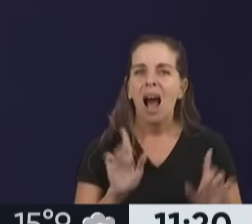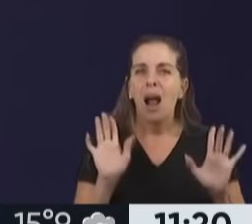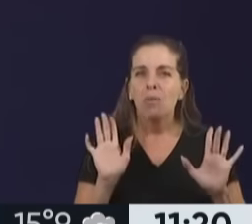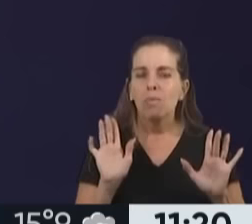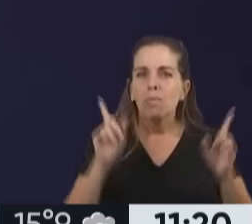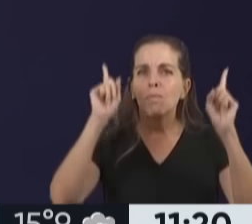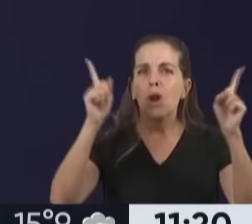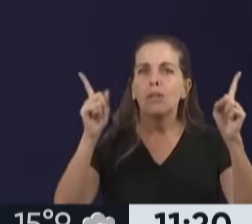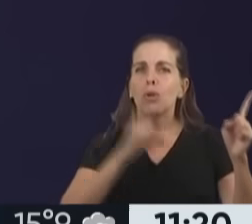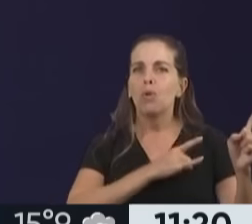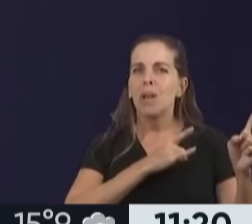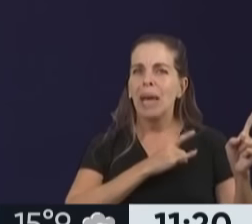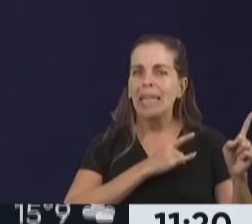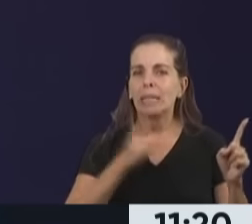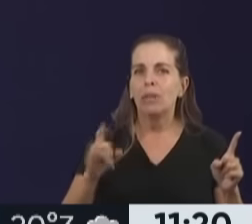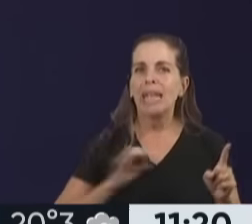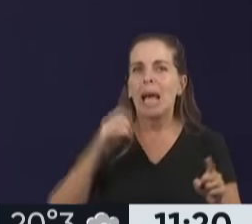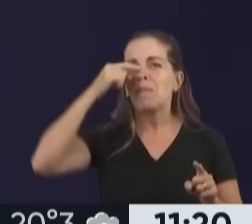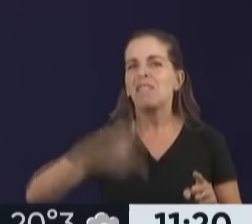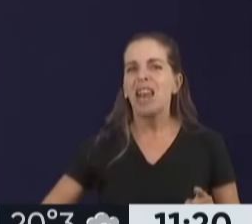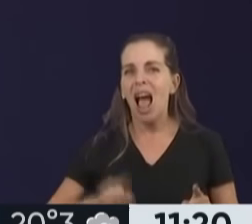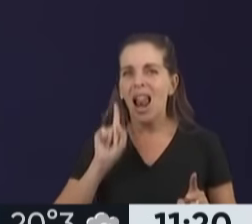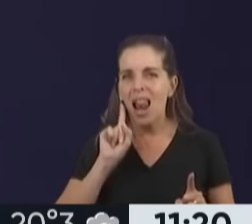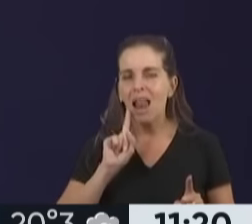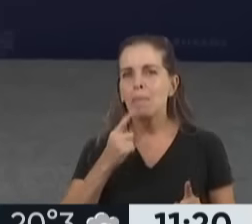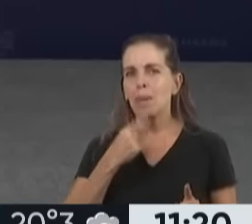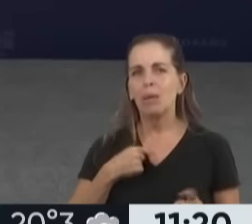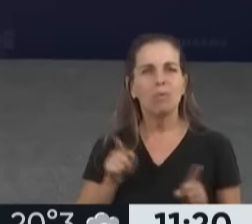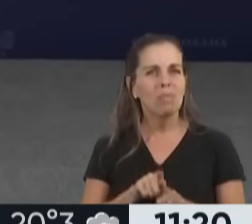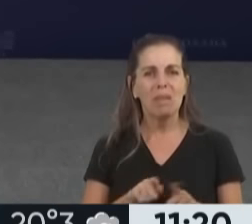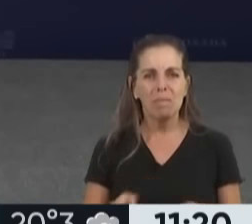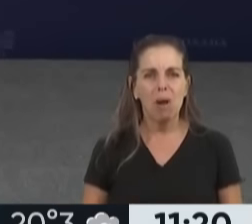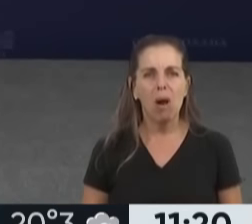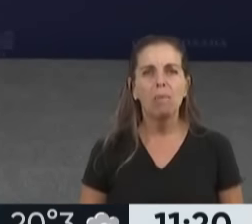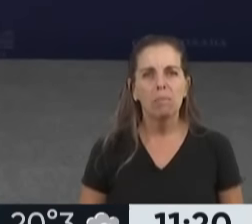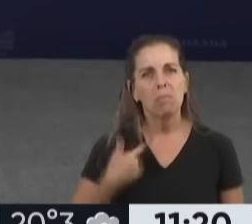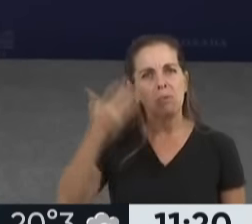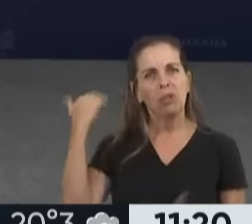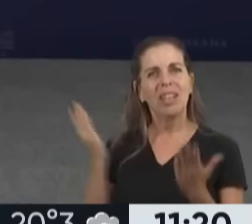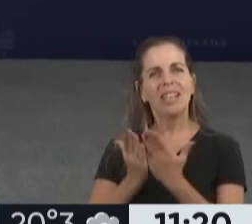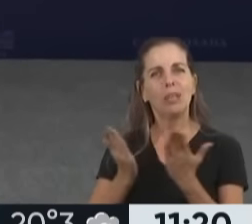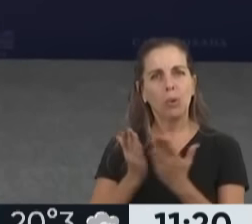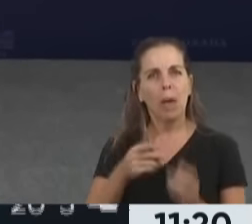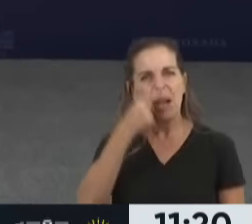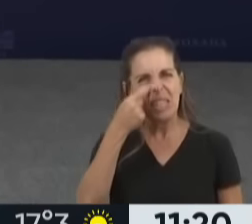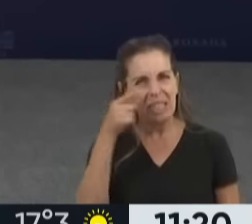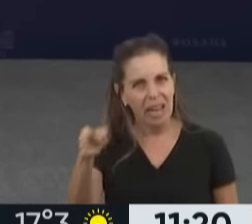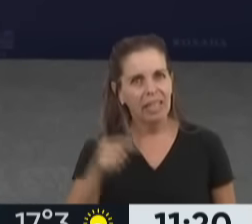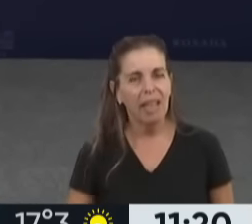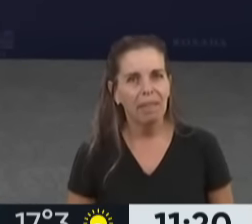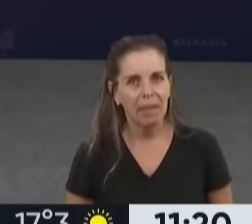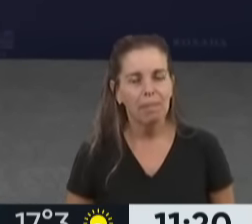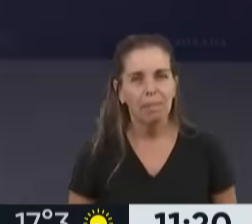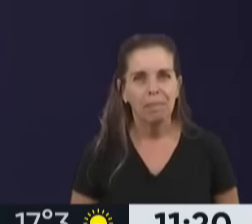profesor universitario en algún final en mis en mis vastos estudios es super interesante no porque